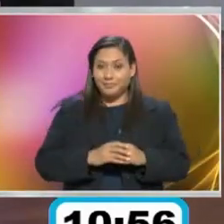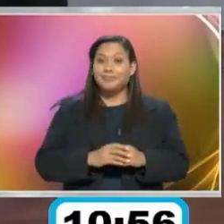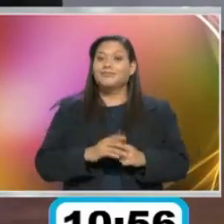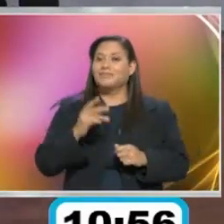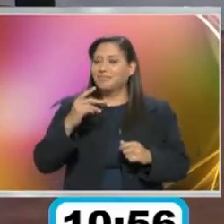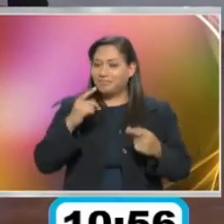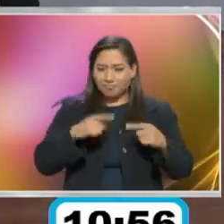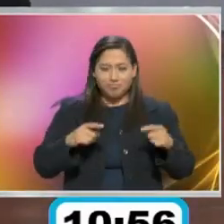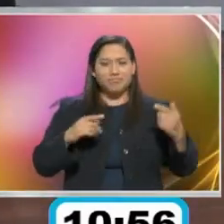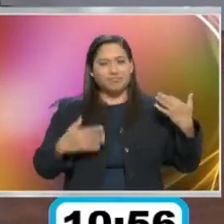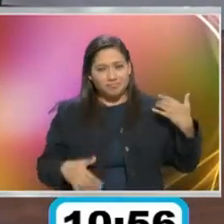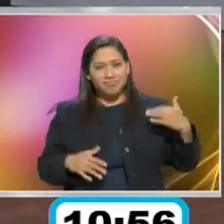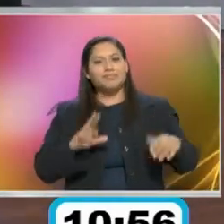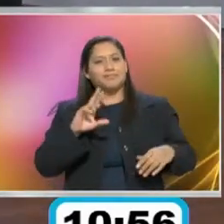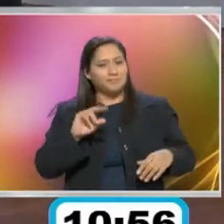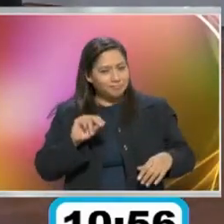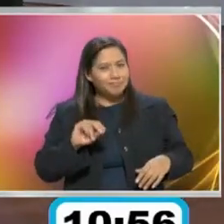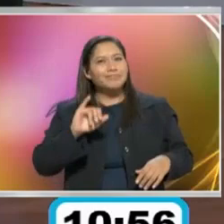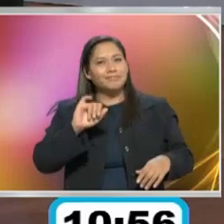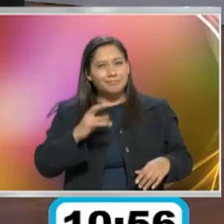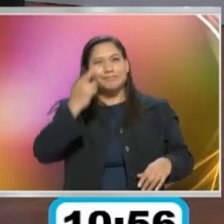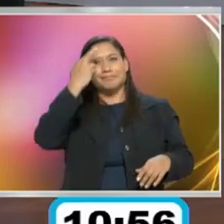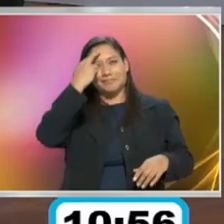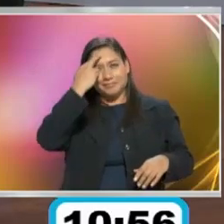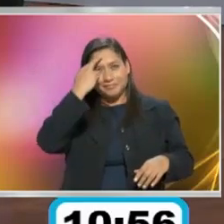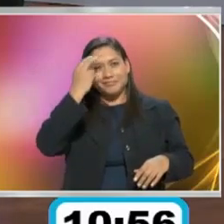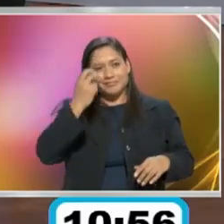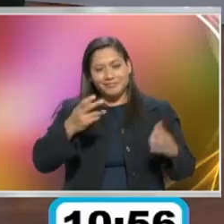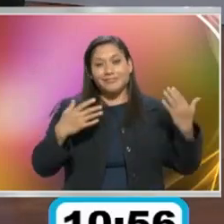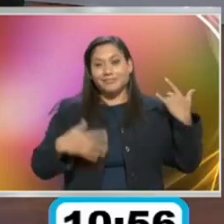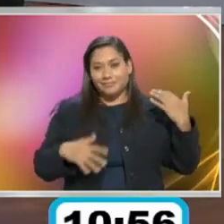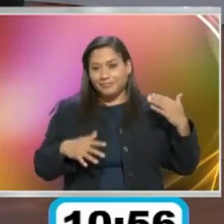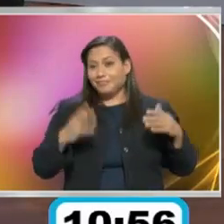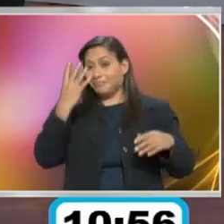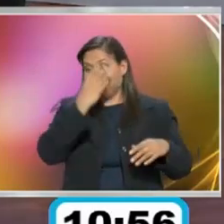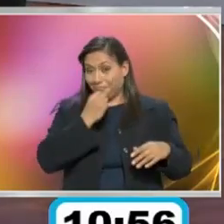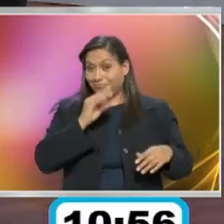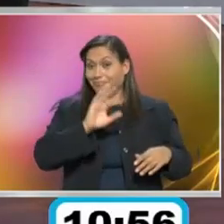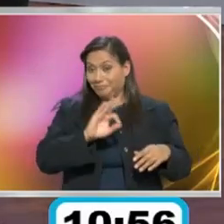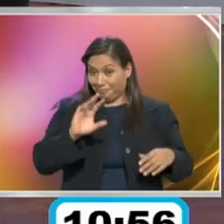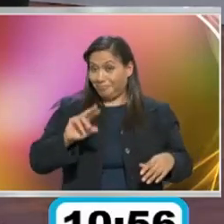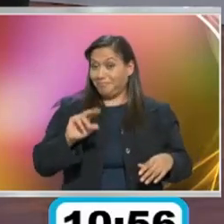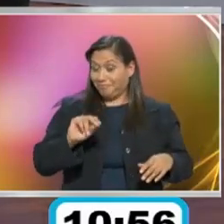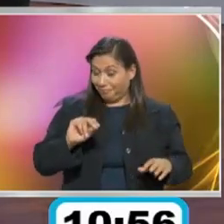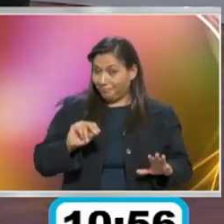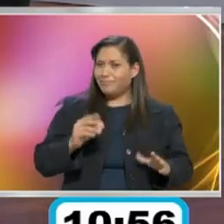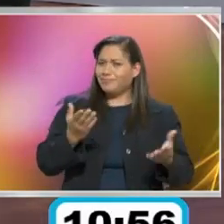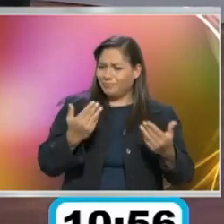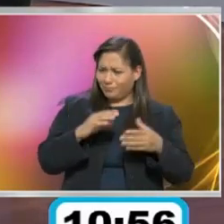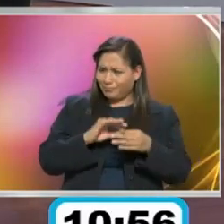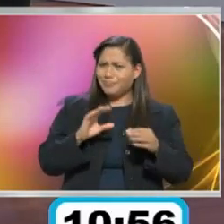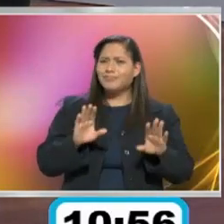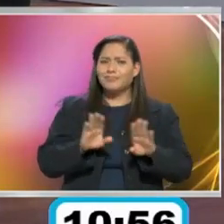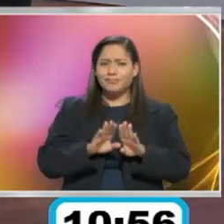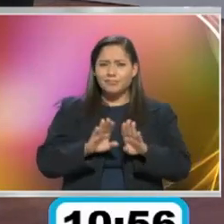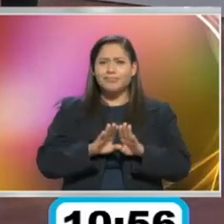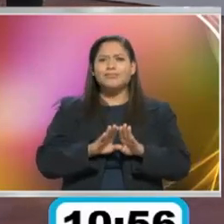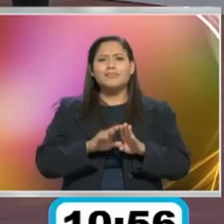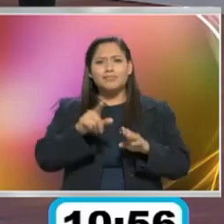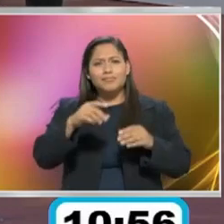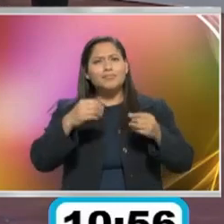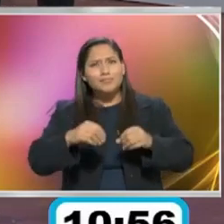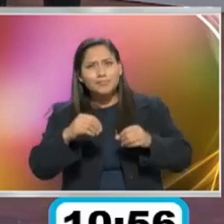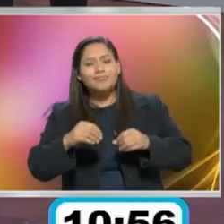los 80, la verdad es Gracias, que sí, gracias. sí rememoramos ese rock maravilloso de los años 80. Cuéntenos cómo va a estar la